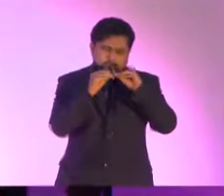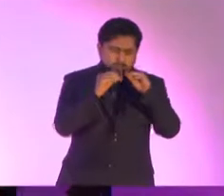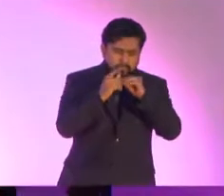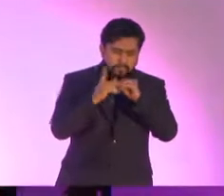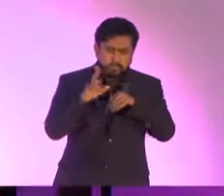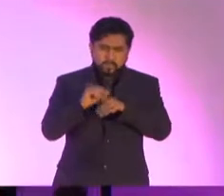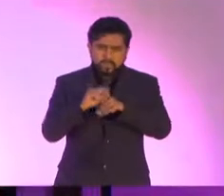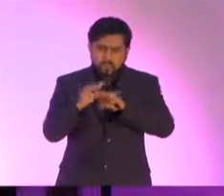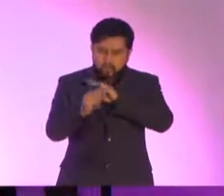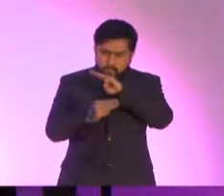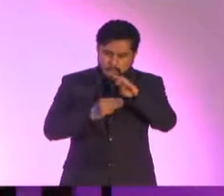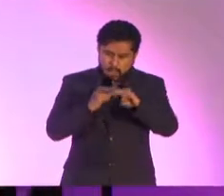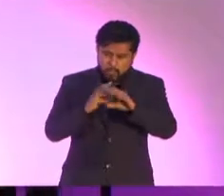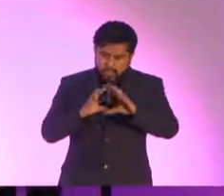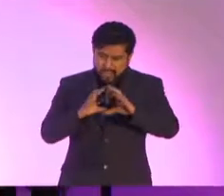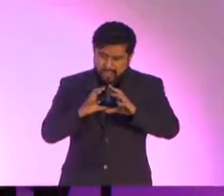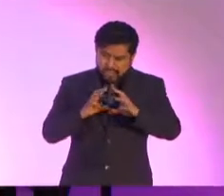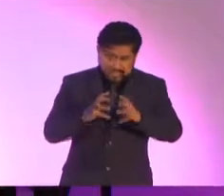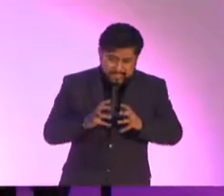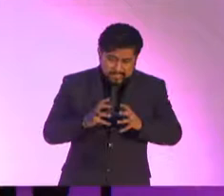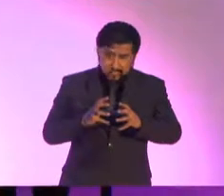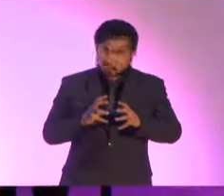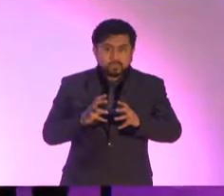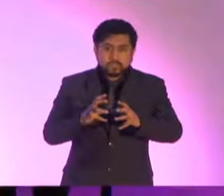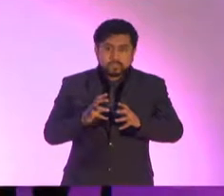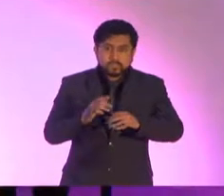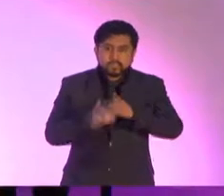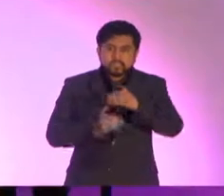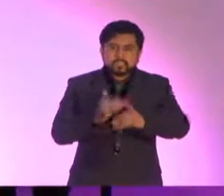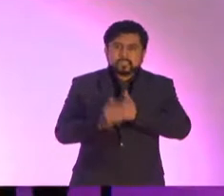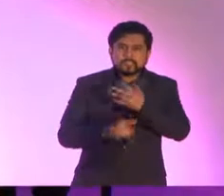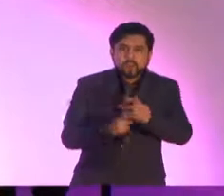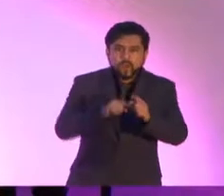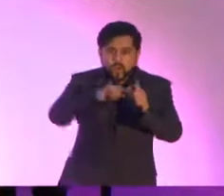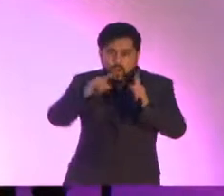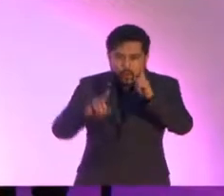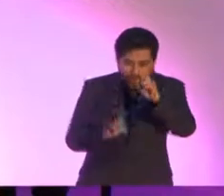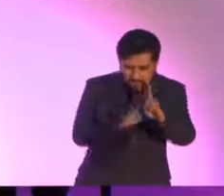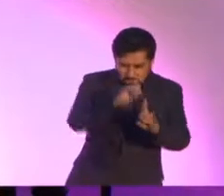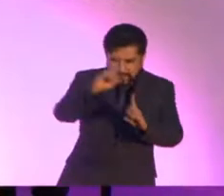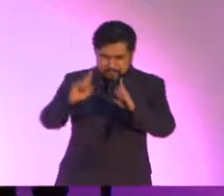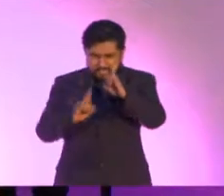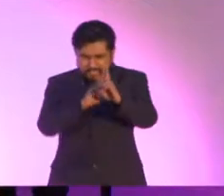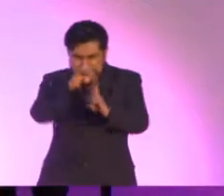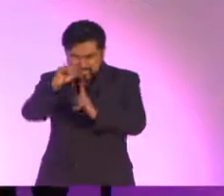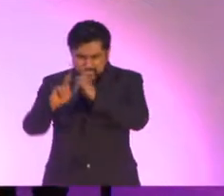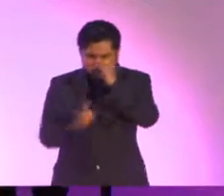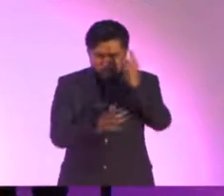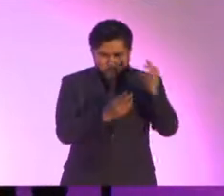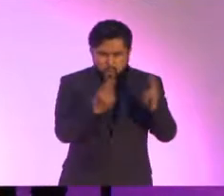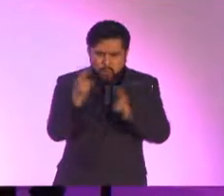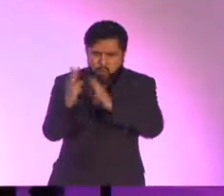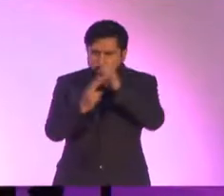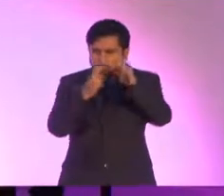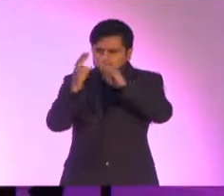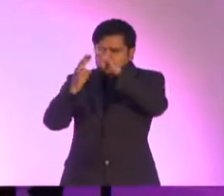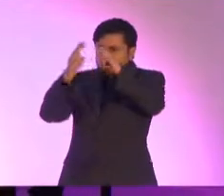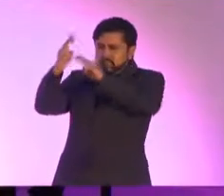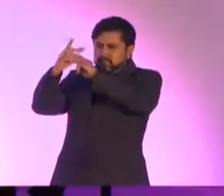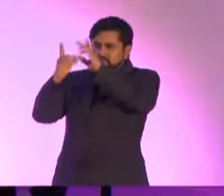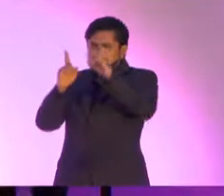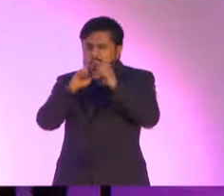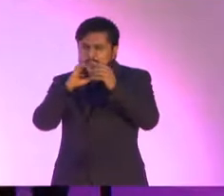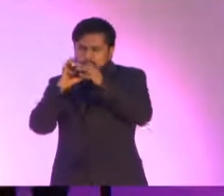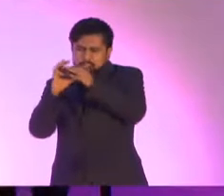el mundo, nada predijo la fortuna. Una ronda más, la faena del humo andando entre el poco espacio al